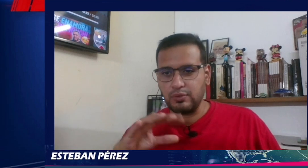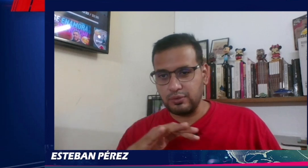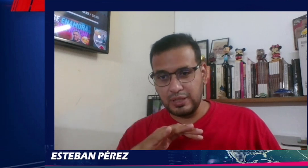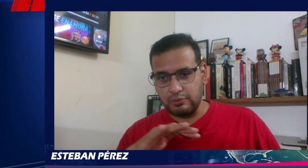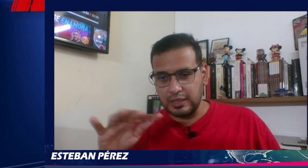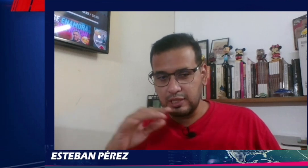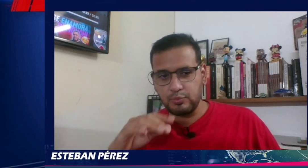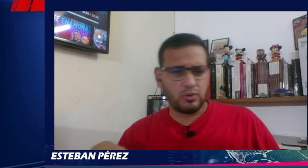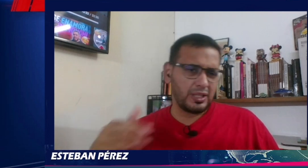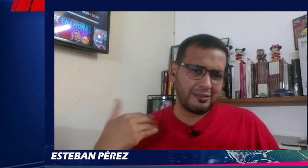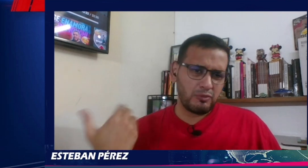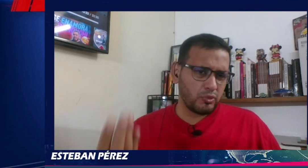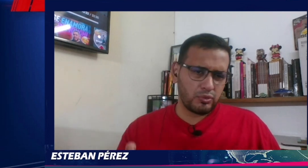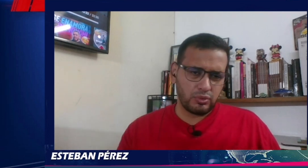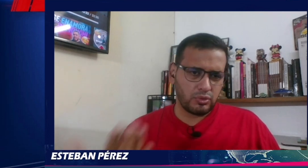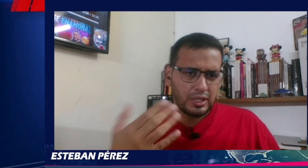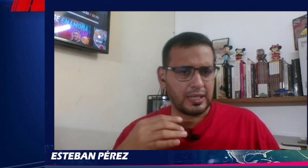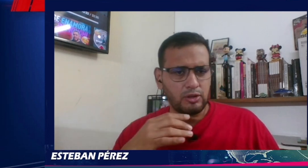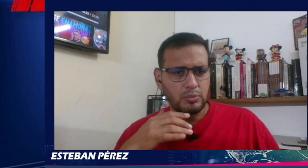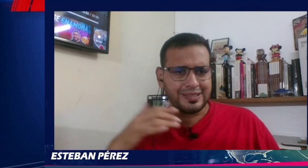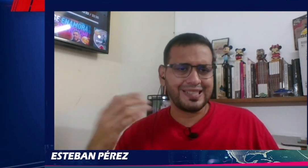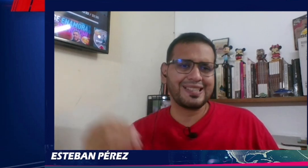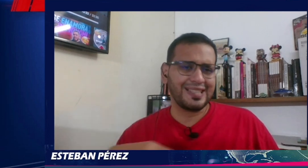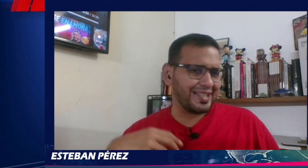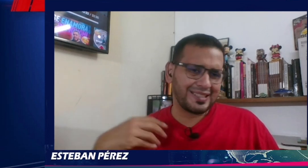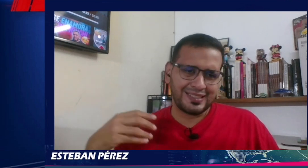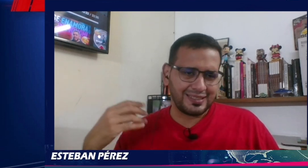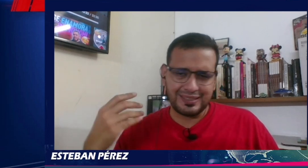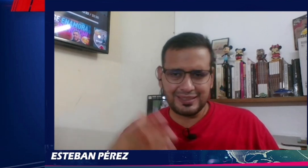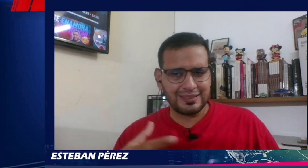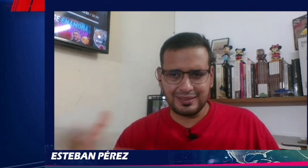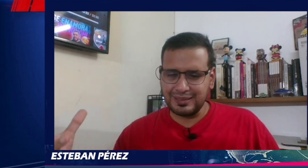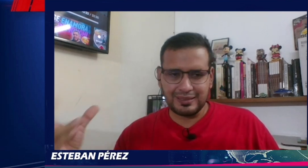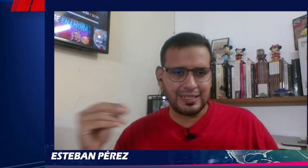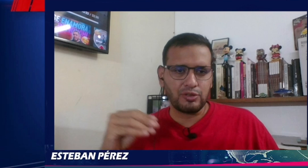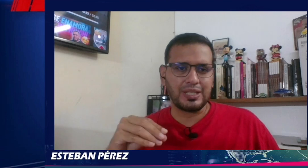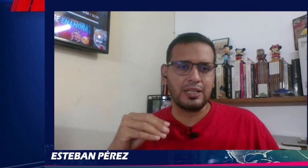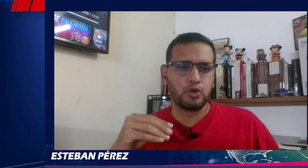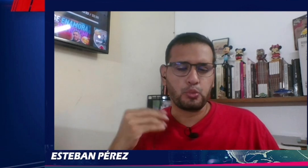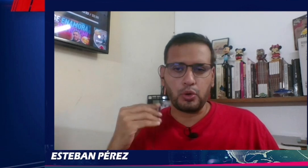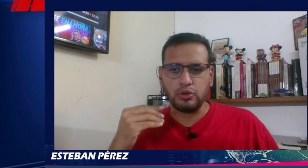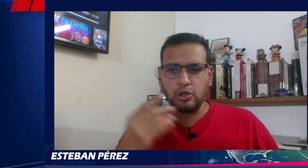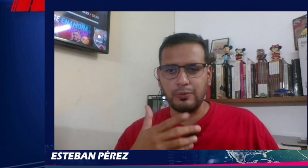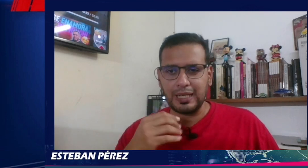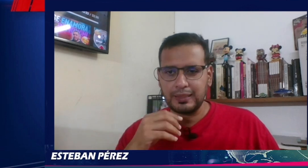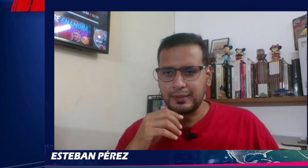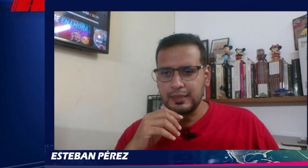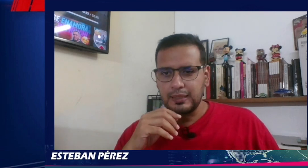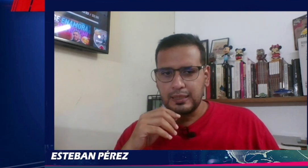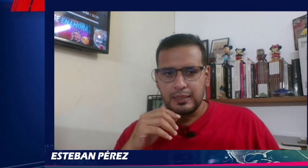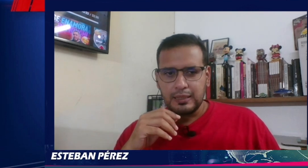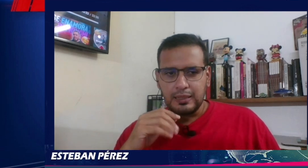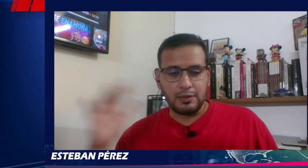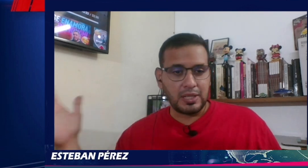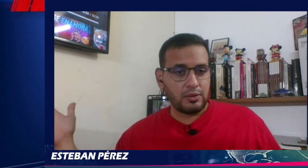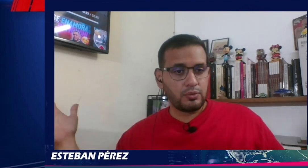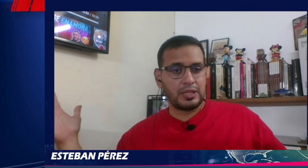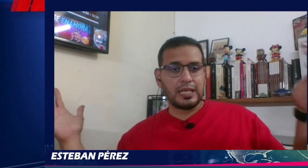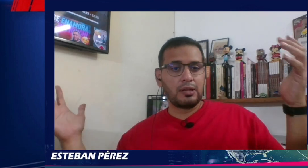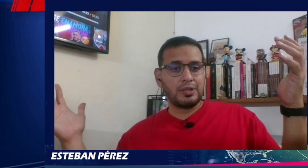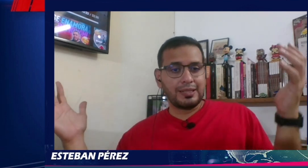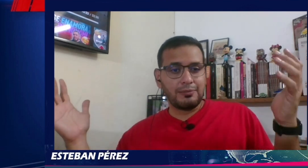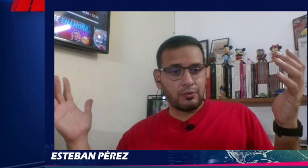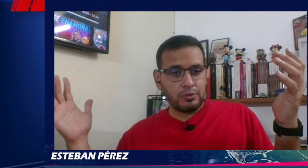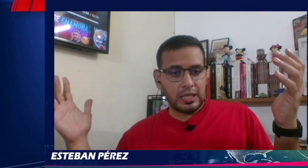nacionales de vacunación de cualquier tipo. Lo dice el mismo doctor Alejandro Macías, que es de los queridos por los neoliberales. En México